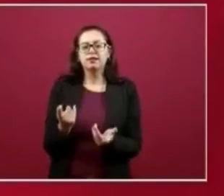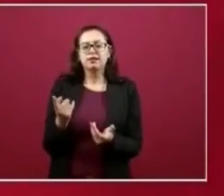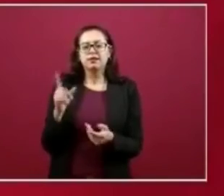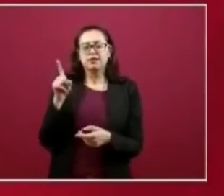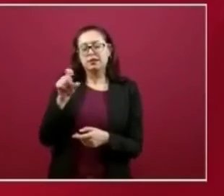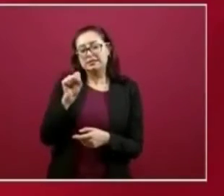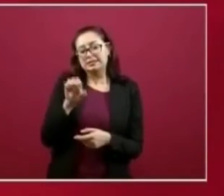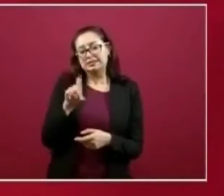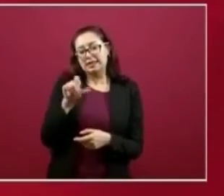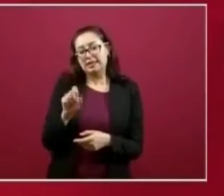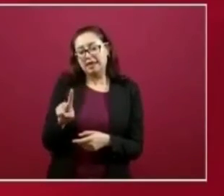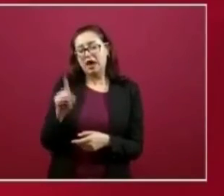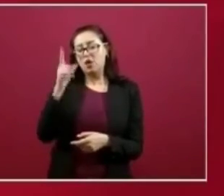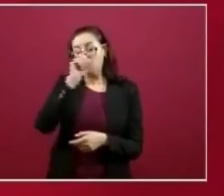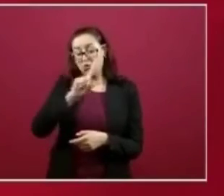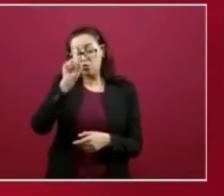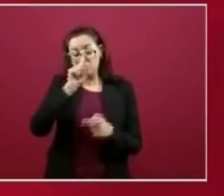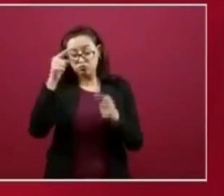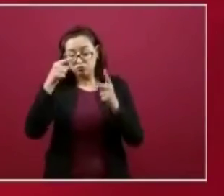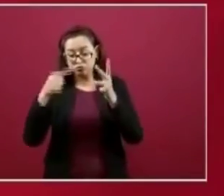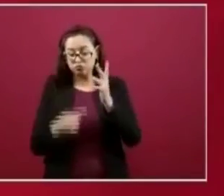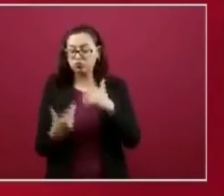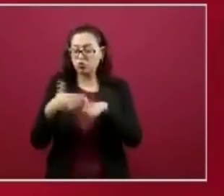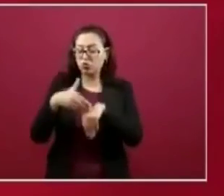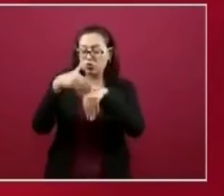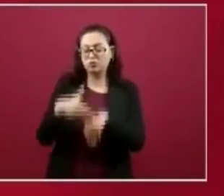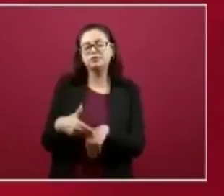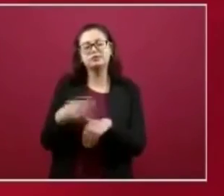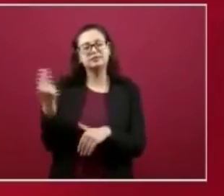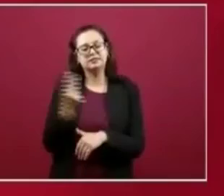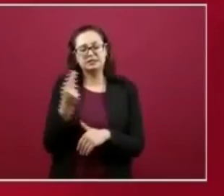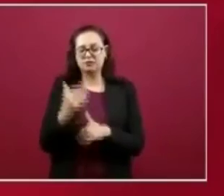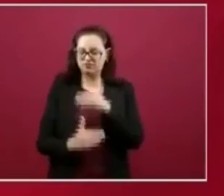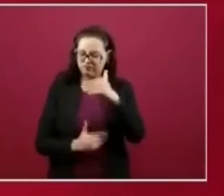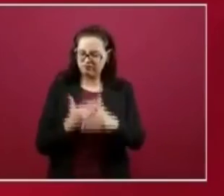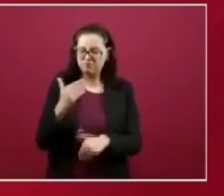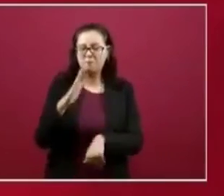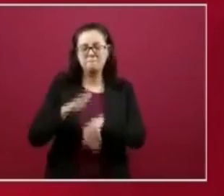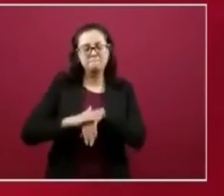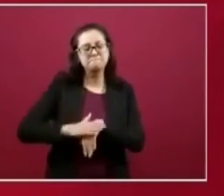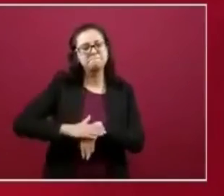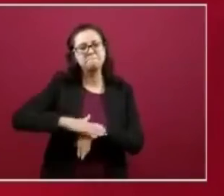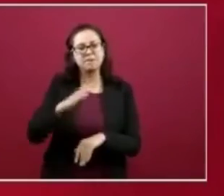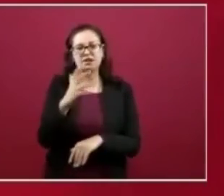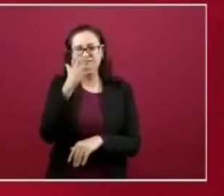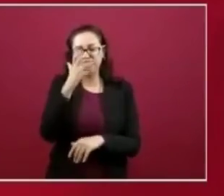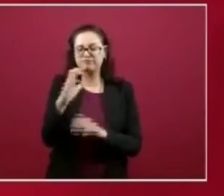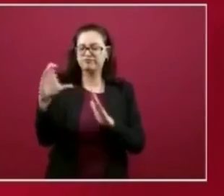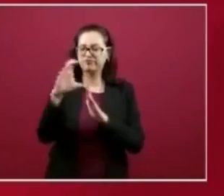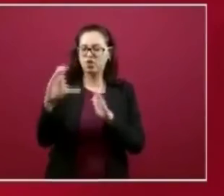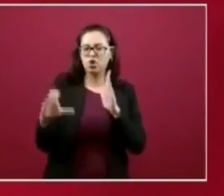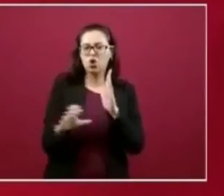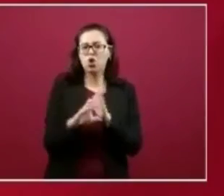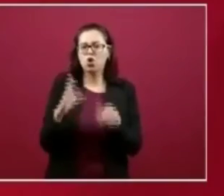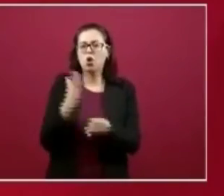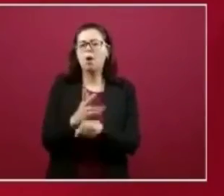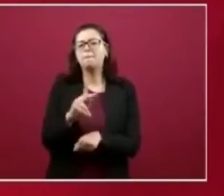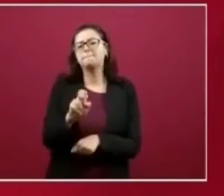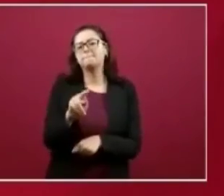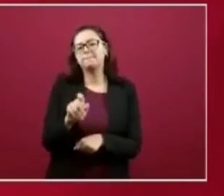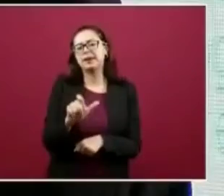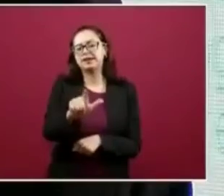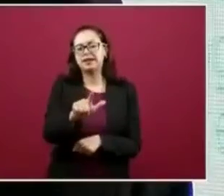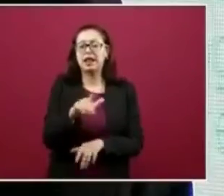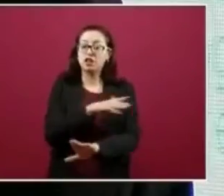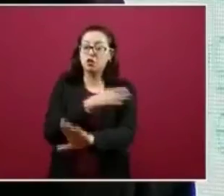de la CEDAW de avanzar en la adopción de un código penal único para fin de homologar los delitos que se cometen